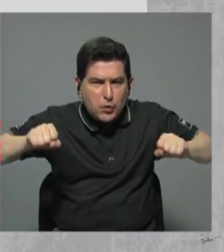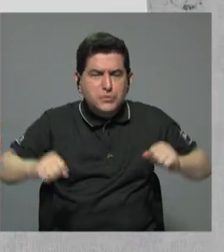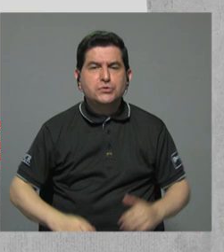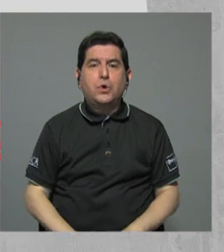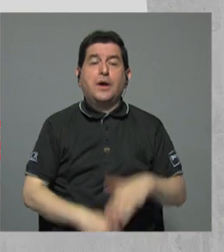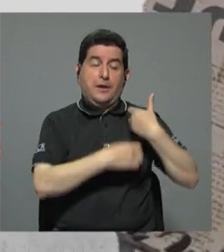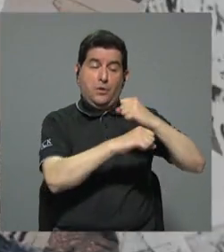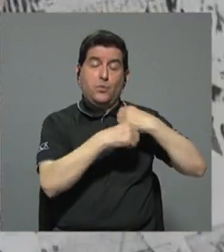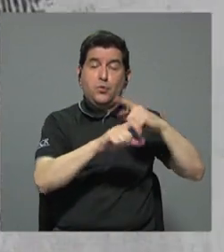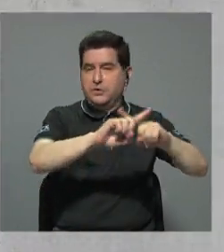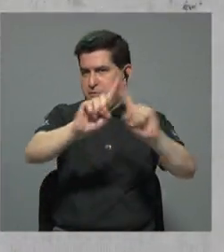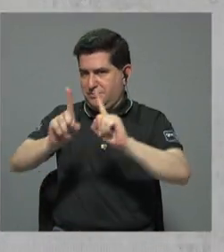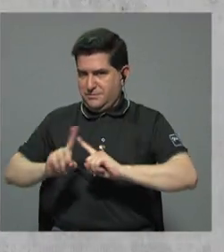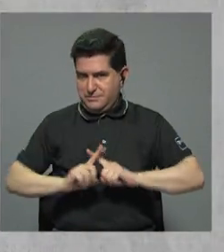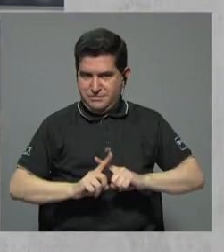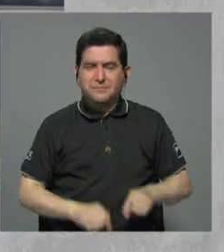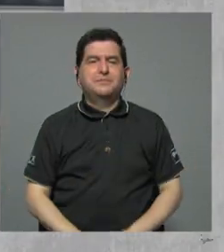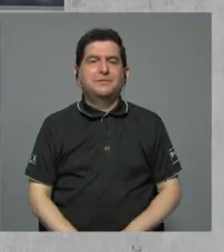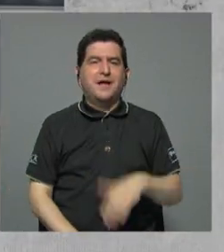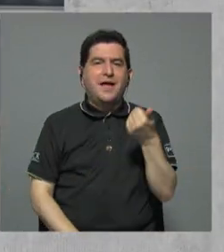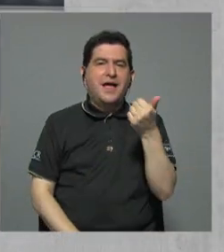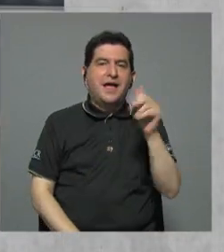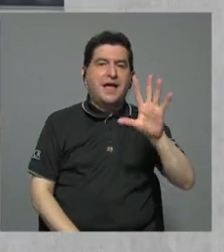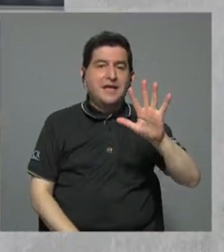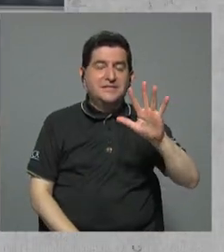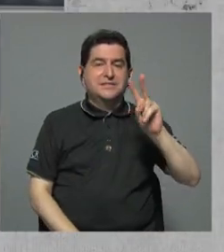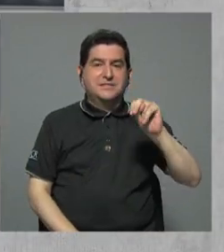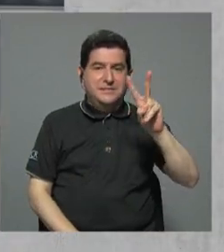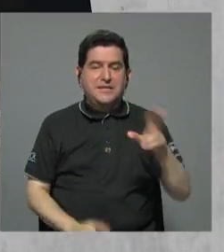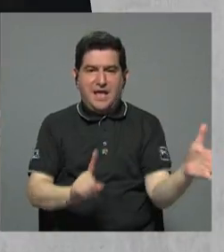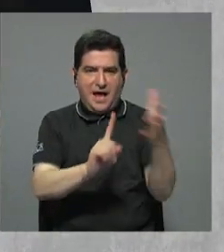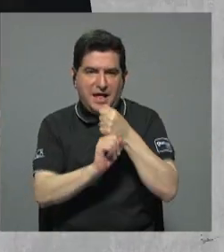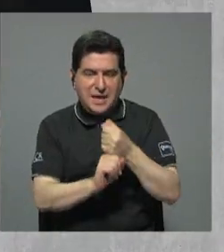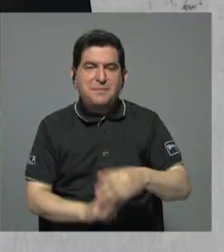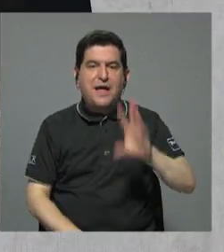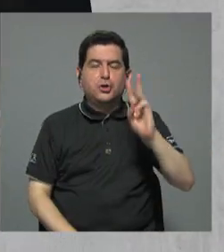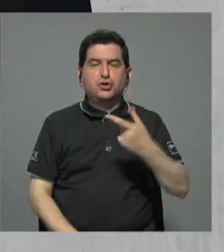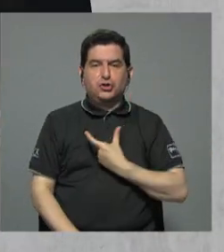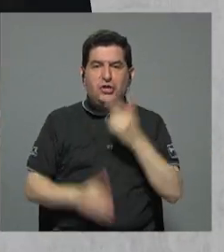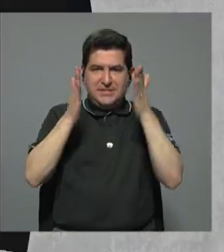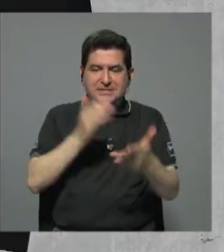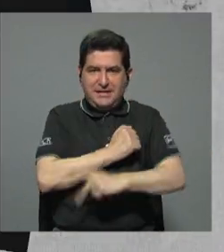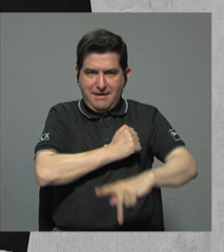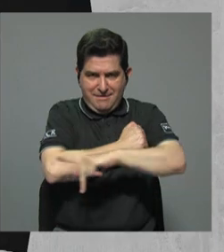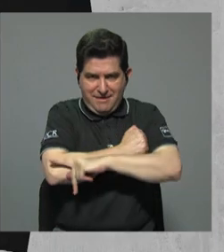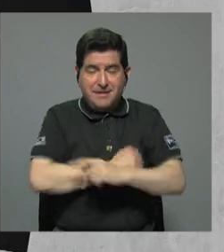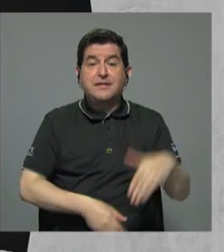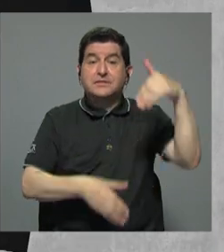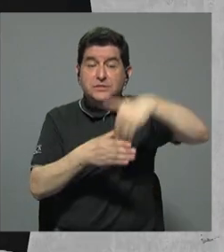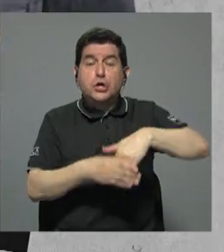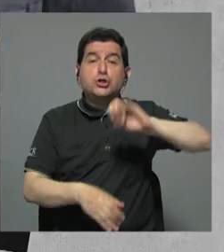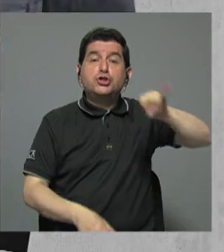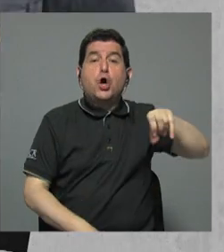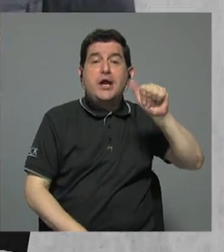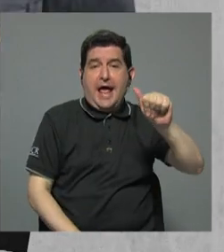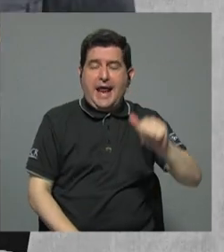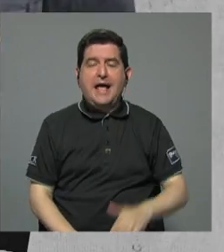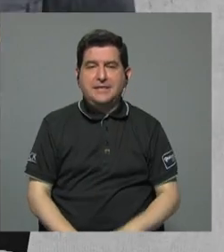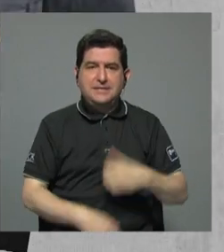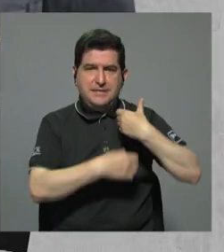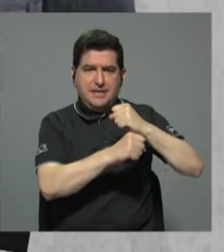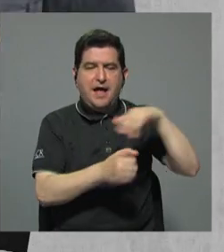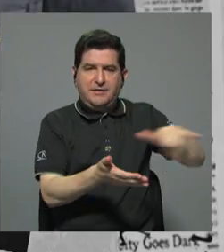municipal el pasado 15 de noviembre fueron arrestados seis alcaldes del país entre ellos johnny araya de la